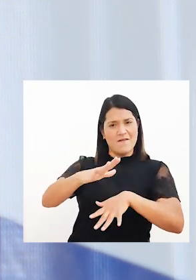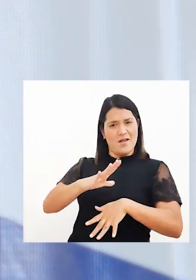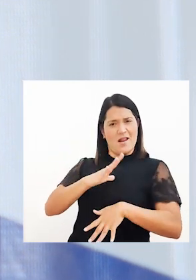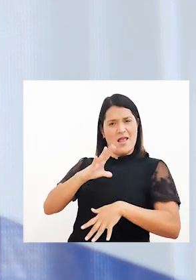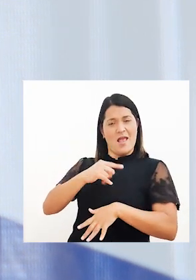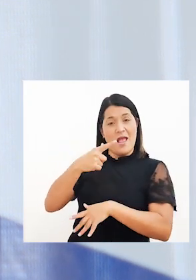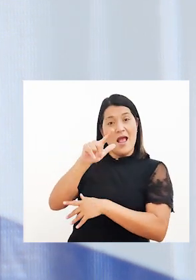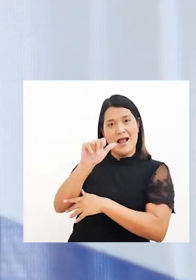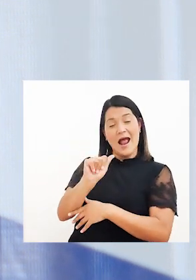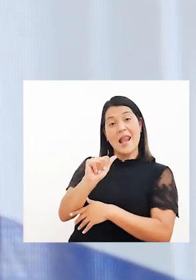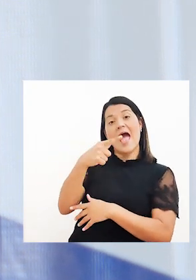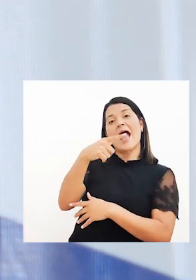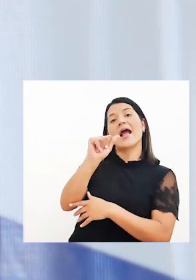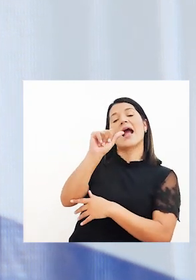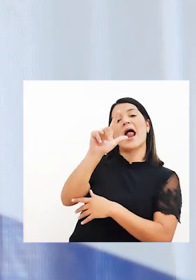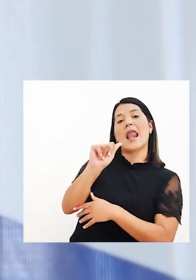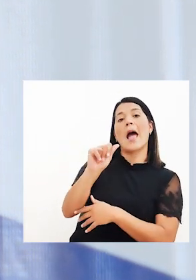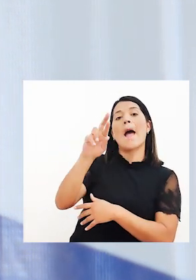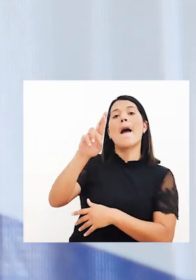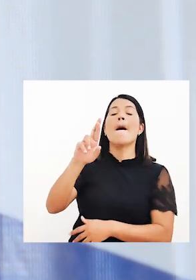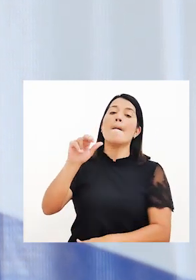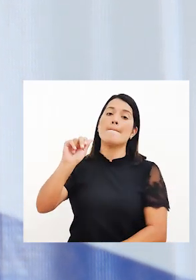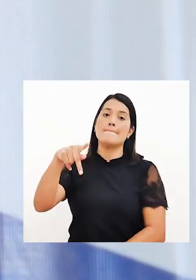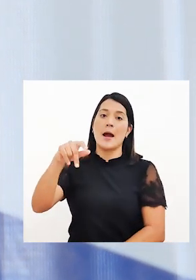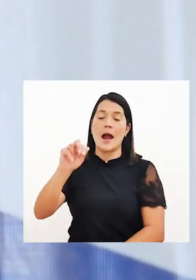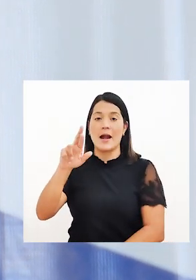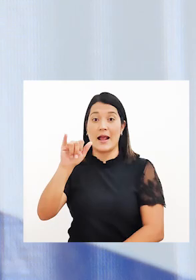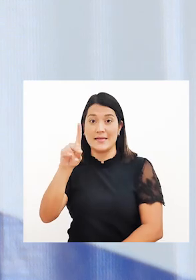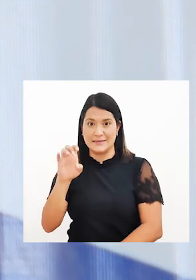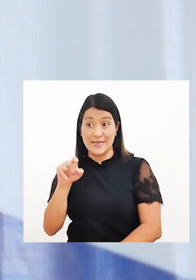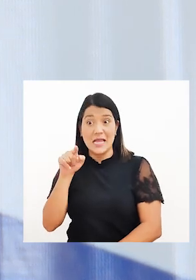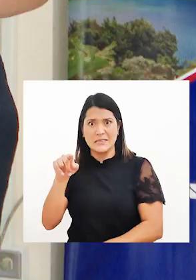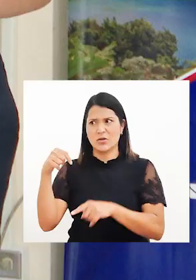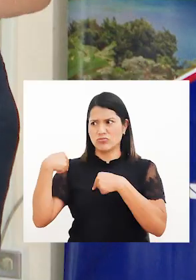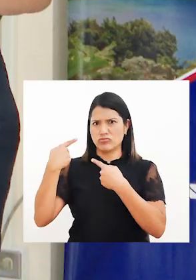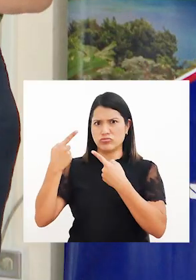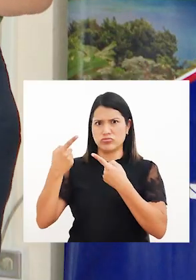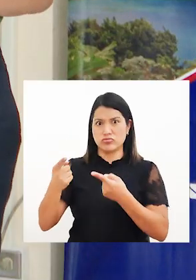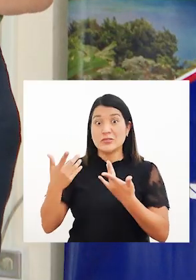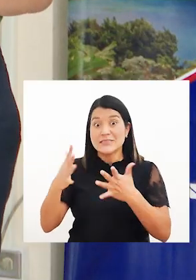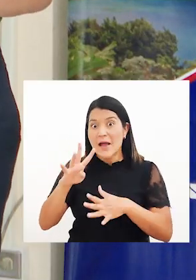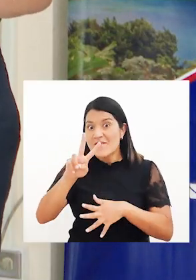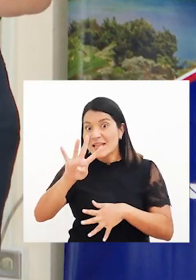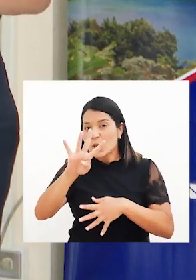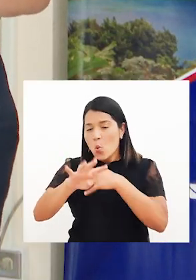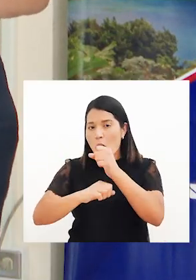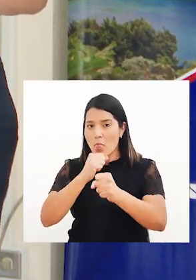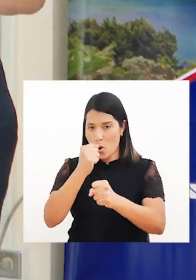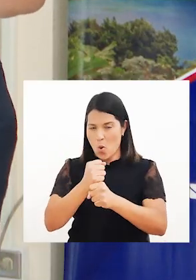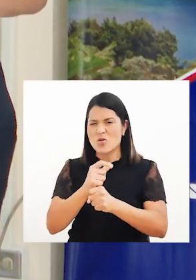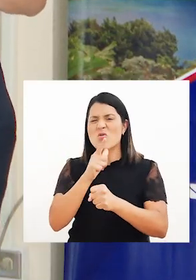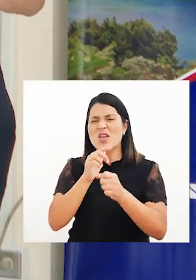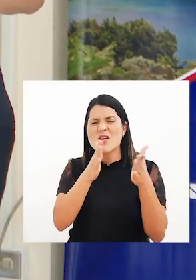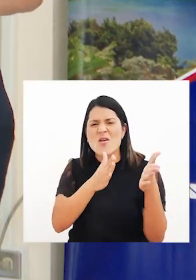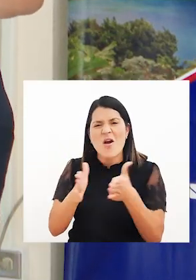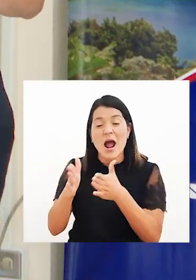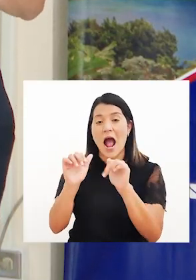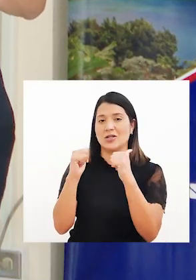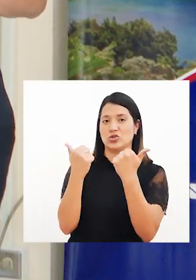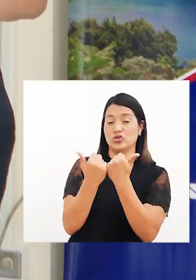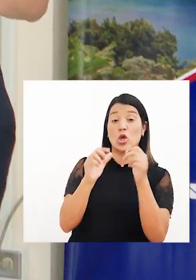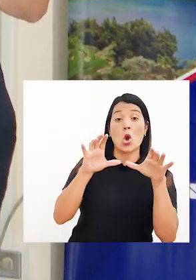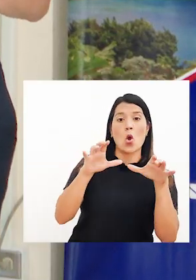Grand Gala Parade, que es organizado desde hace 24 años por la Asociación Comité Cívico